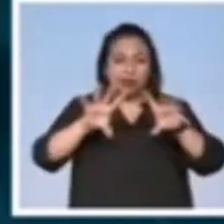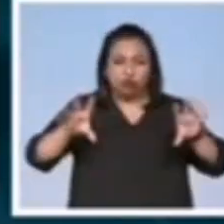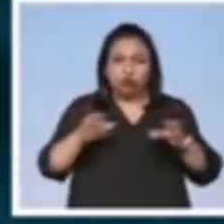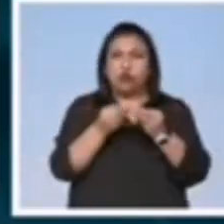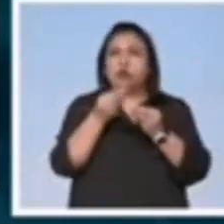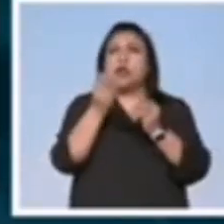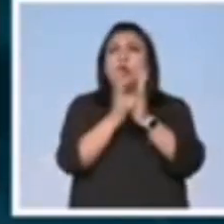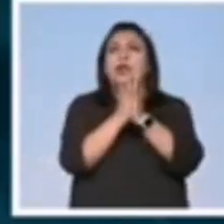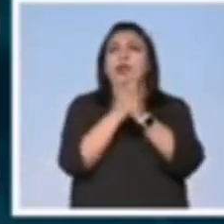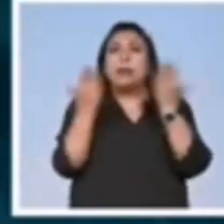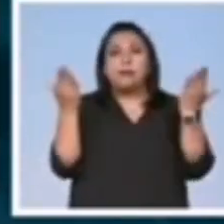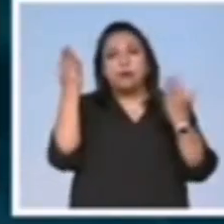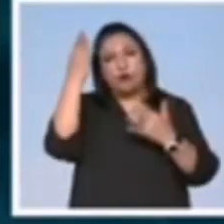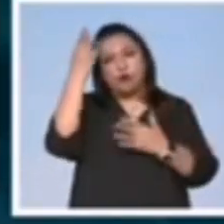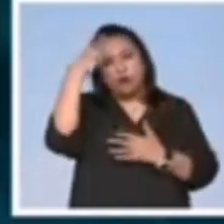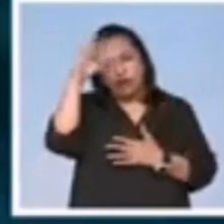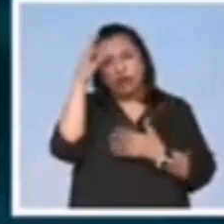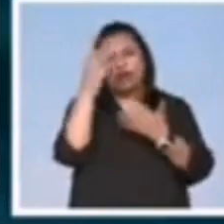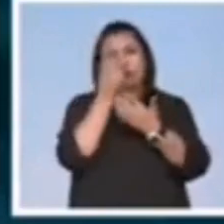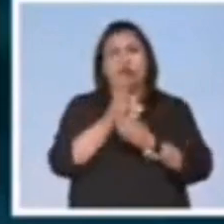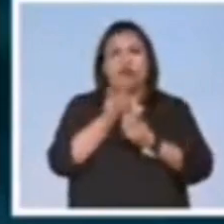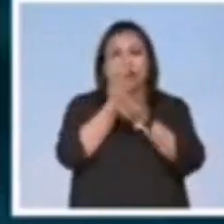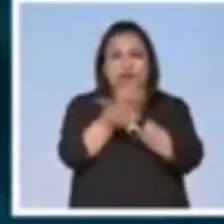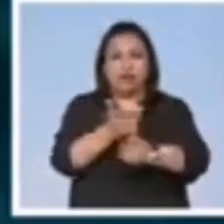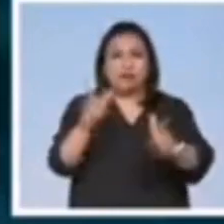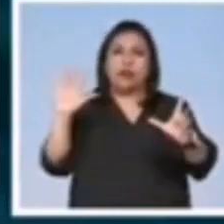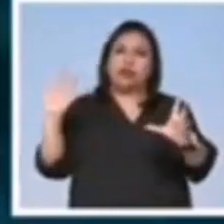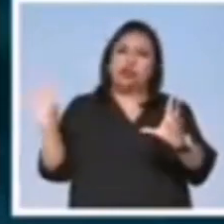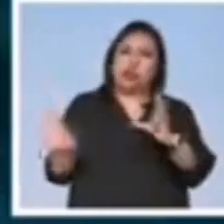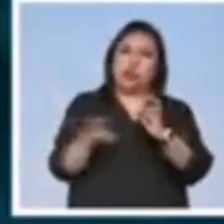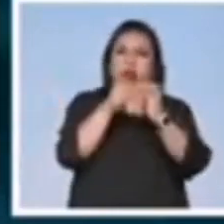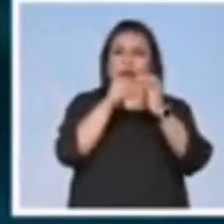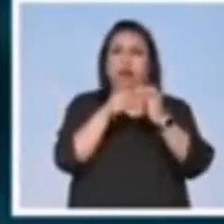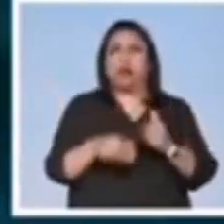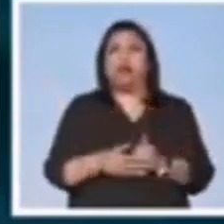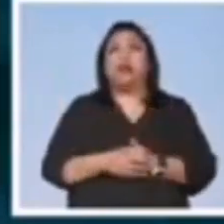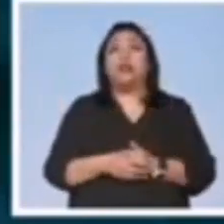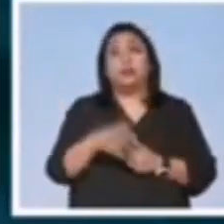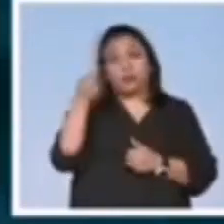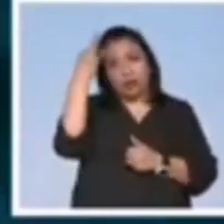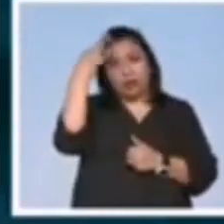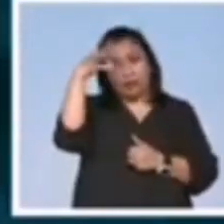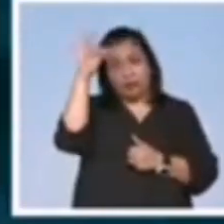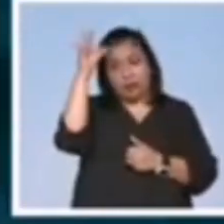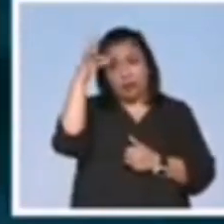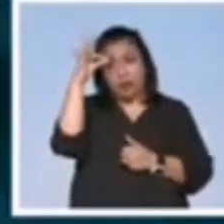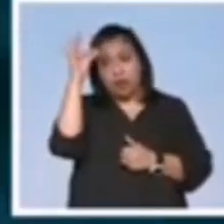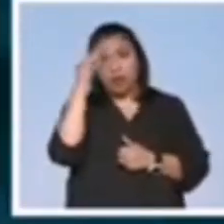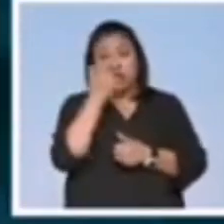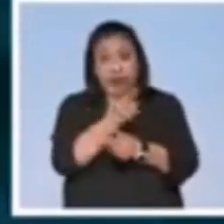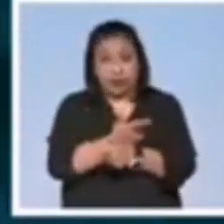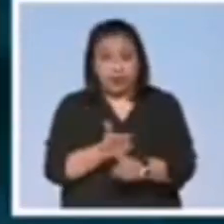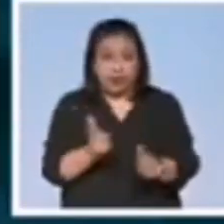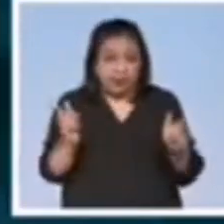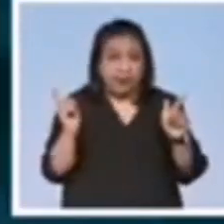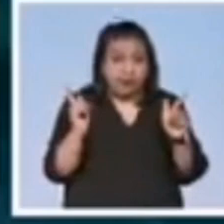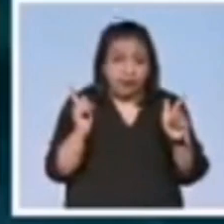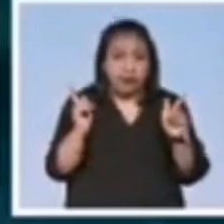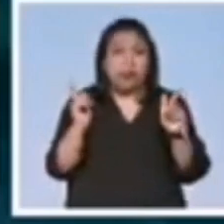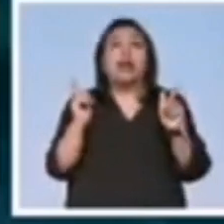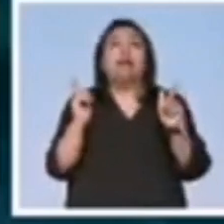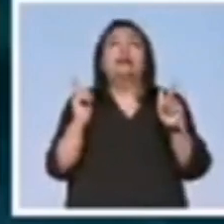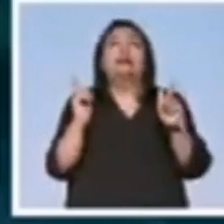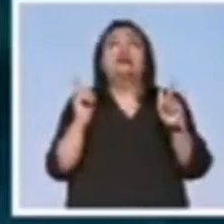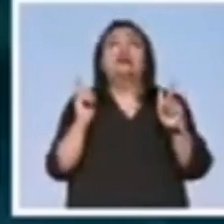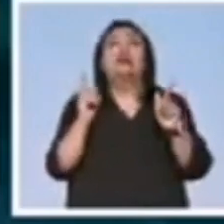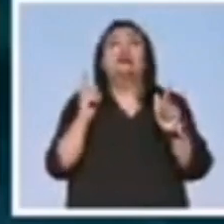libro Filosofía de la Liberación, una antología. La filosofía de la liberación se sitúa